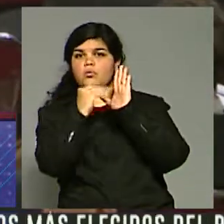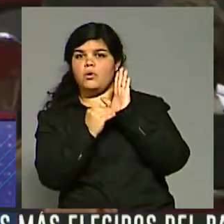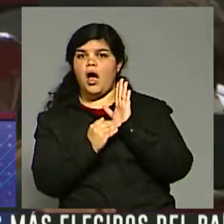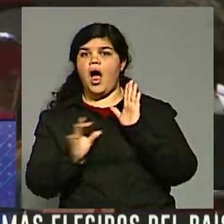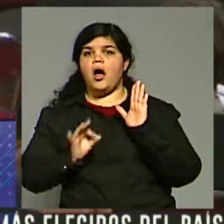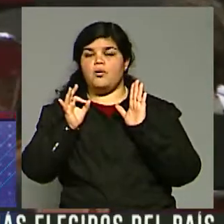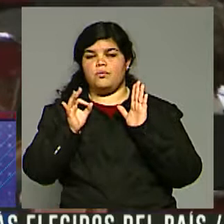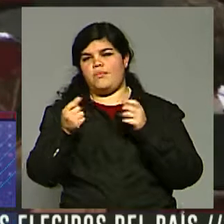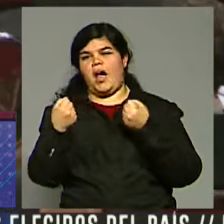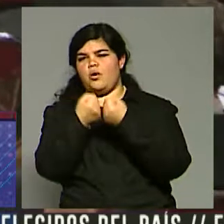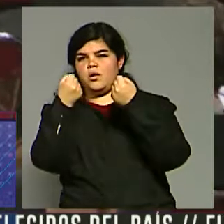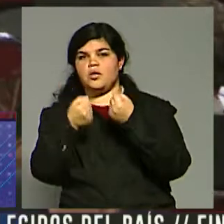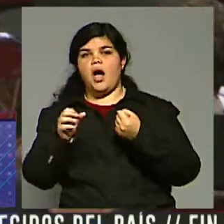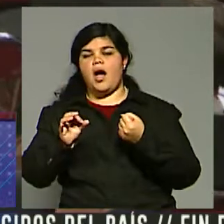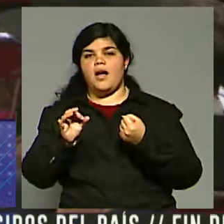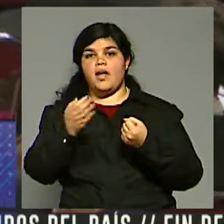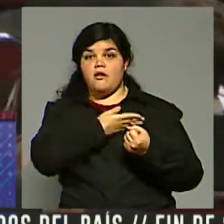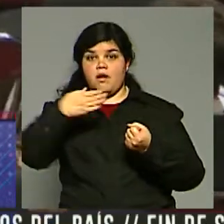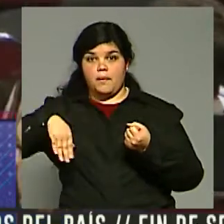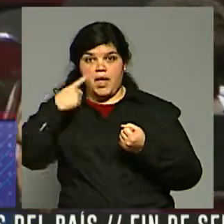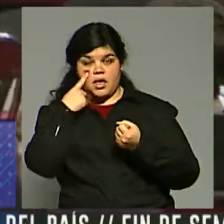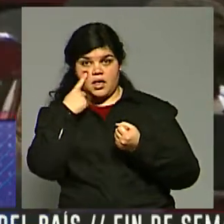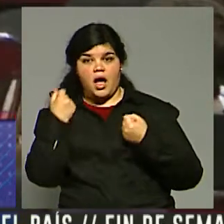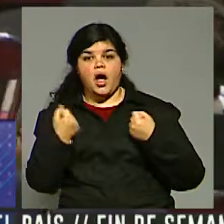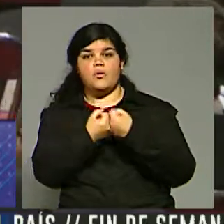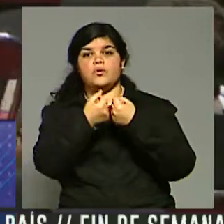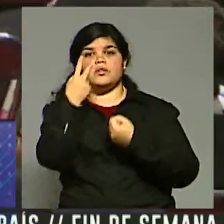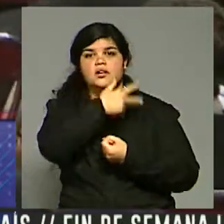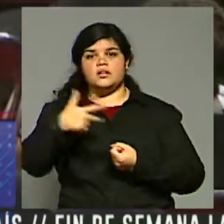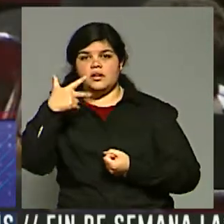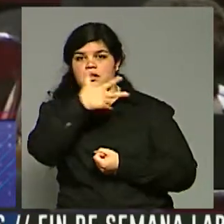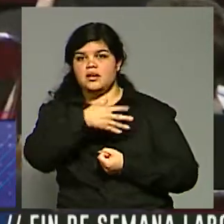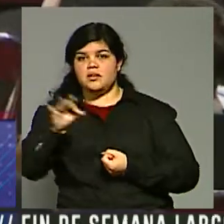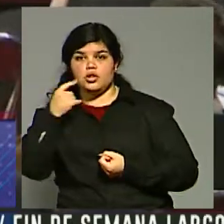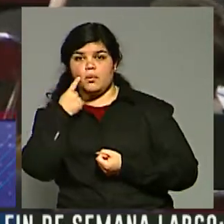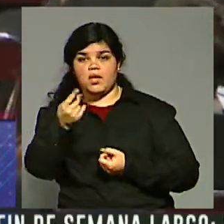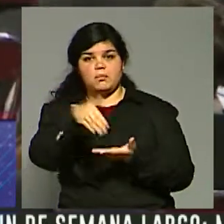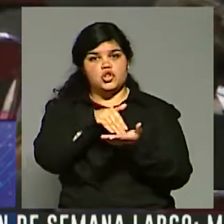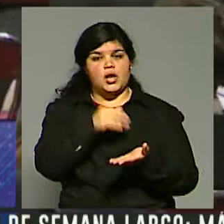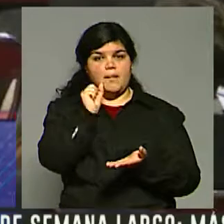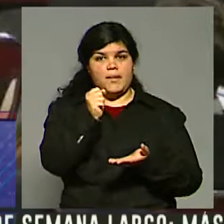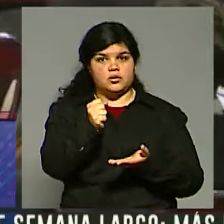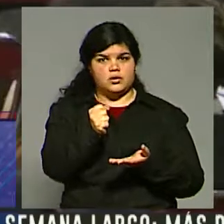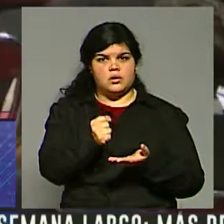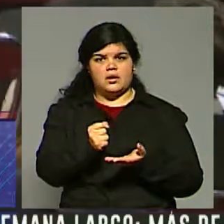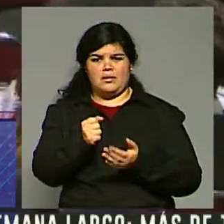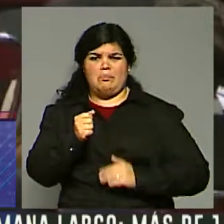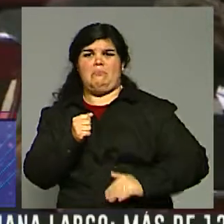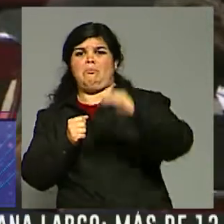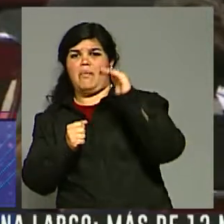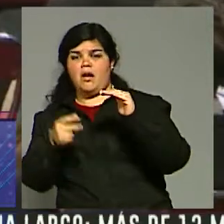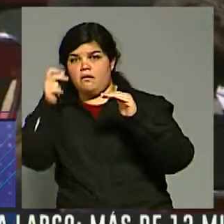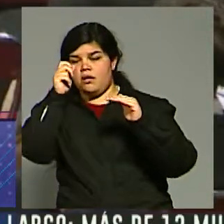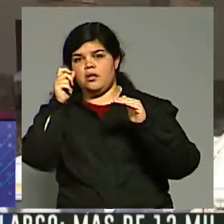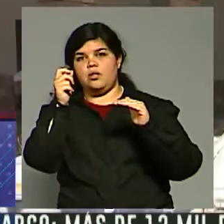FMI, el ajuste rondará los 300.000 millones de pesos, que es mucho más alto que los 220.000 millones de pesos que las